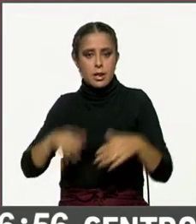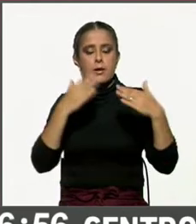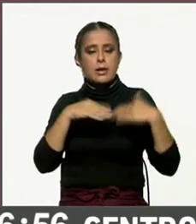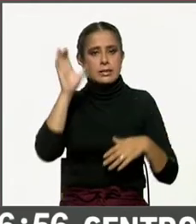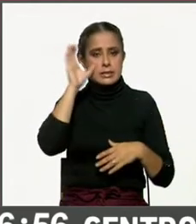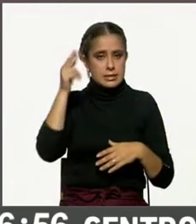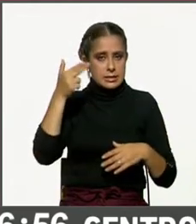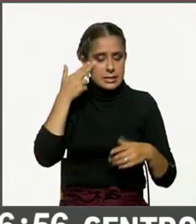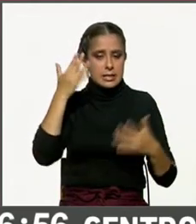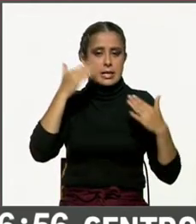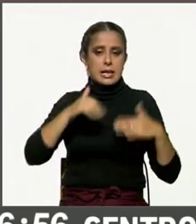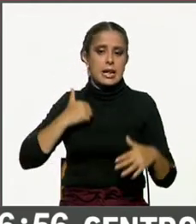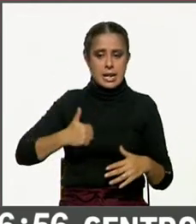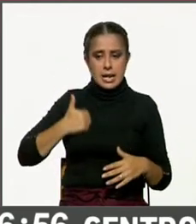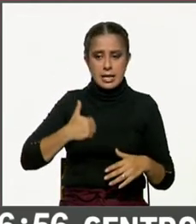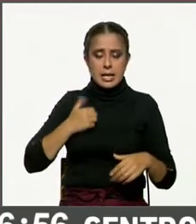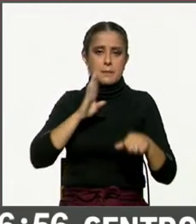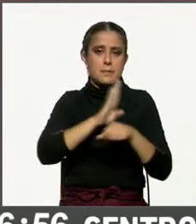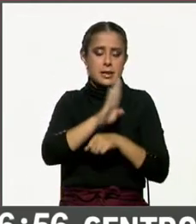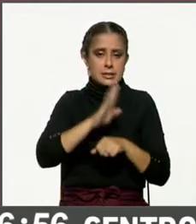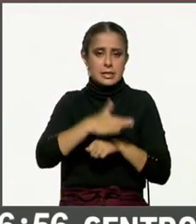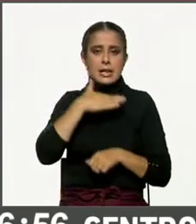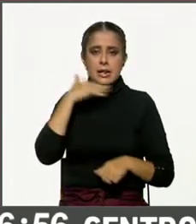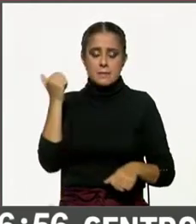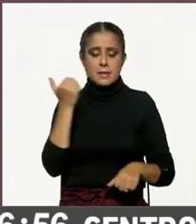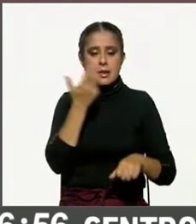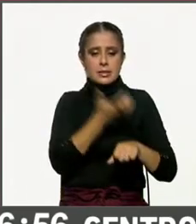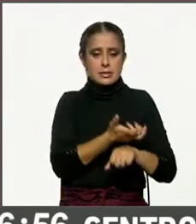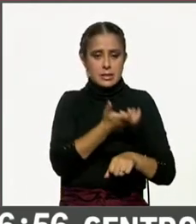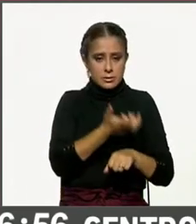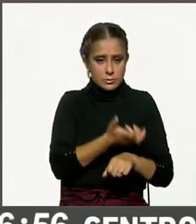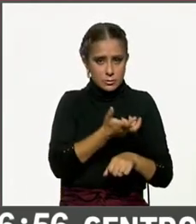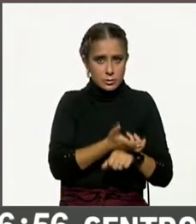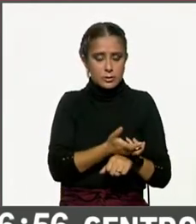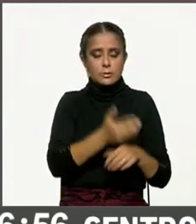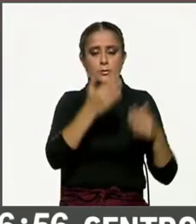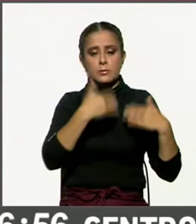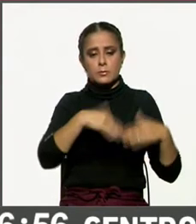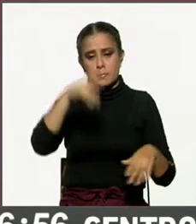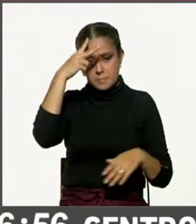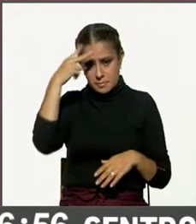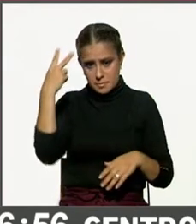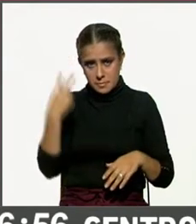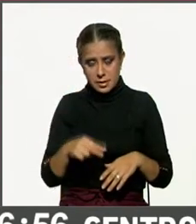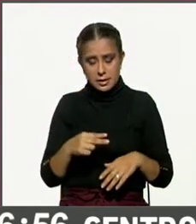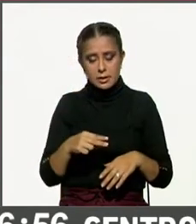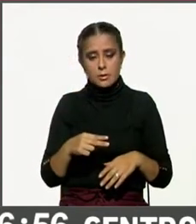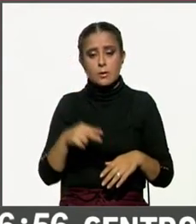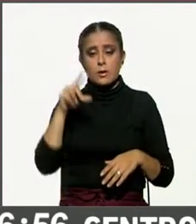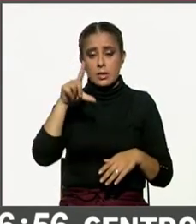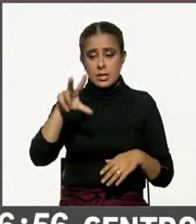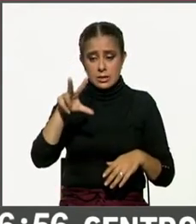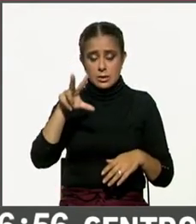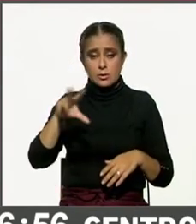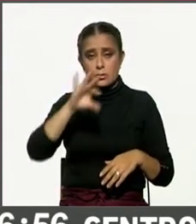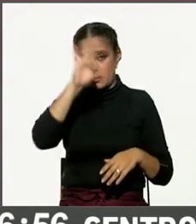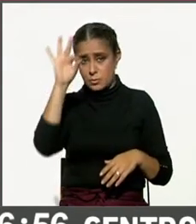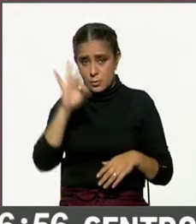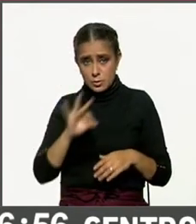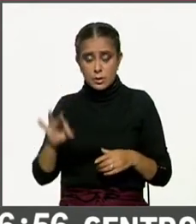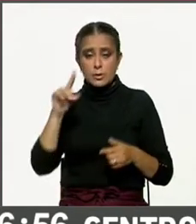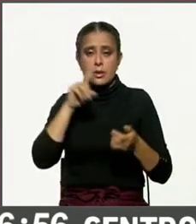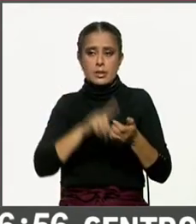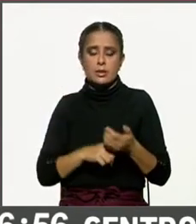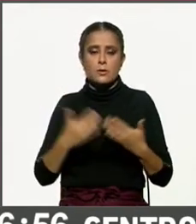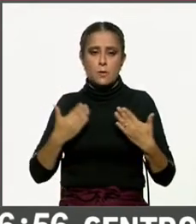Canadá, Brasil, Alemania, Estados Unidos, y luego viene México, donde 18% te lo da en primera